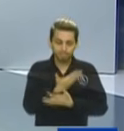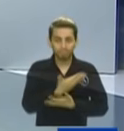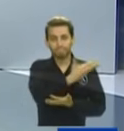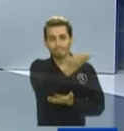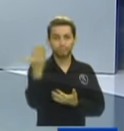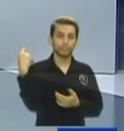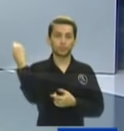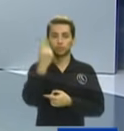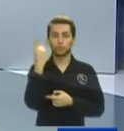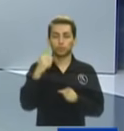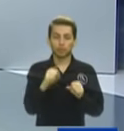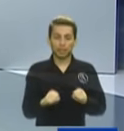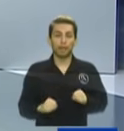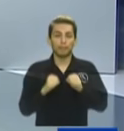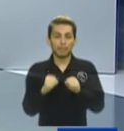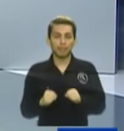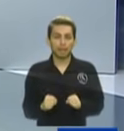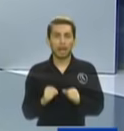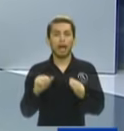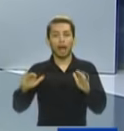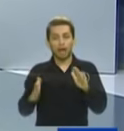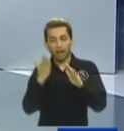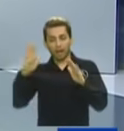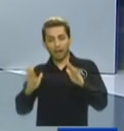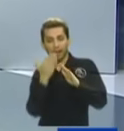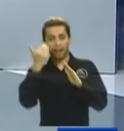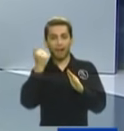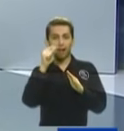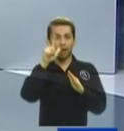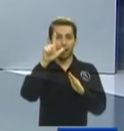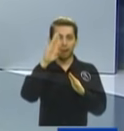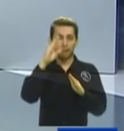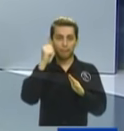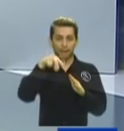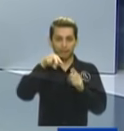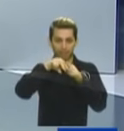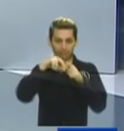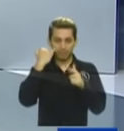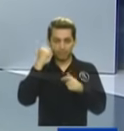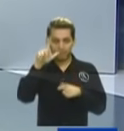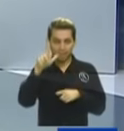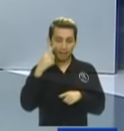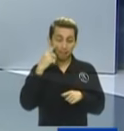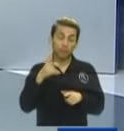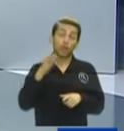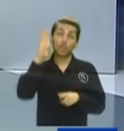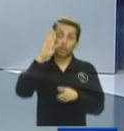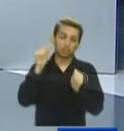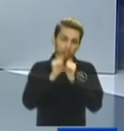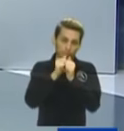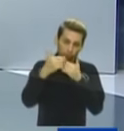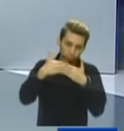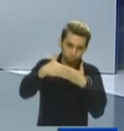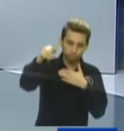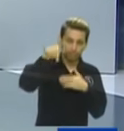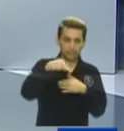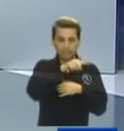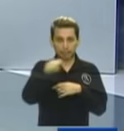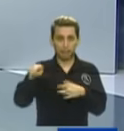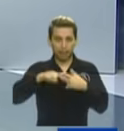los constructores y los albañiles en su día, y pidiéndoles a Dios que les acompañe en esta semana que inicia. Vea